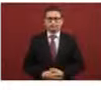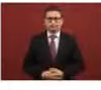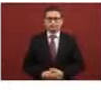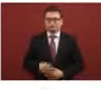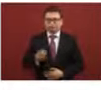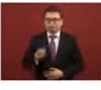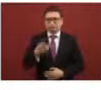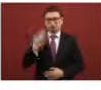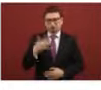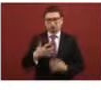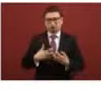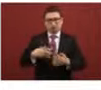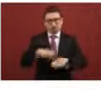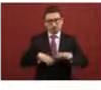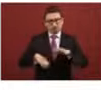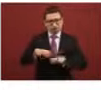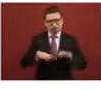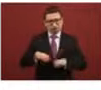empresario.